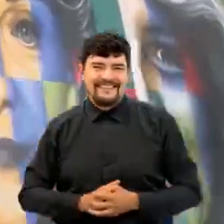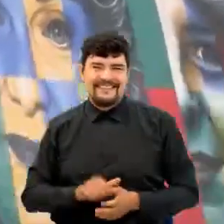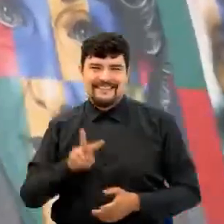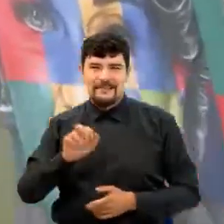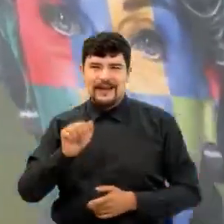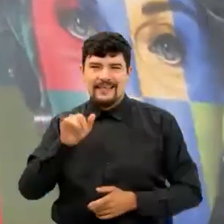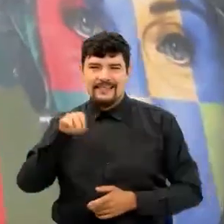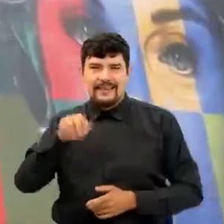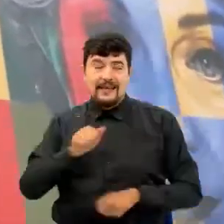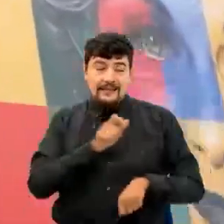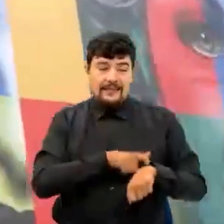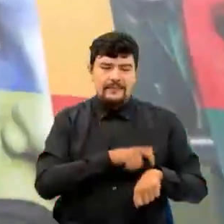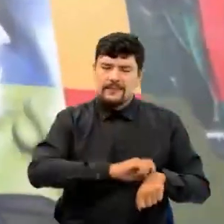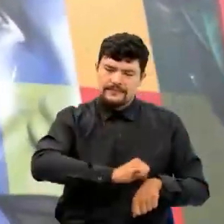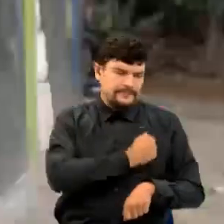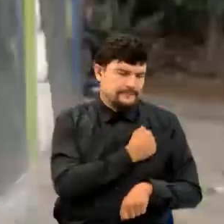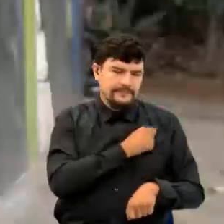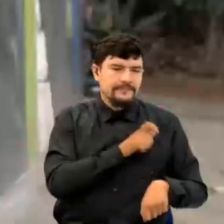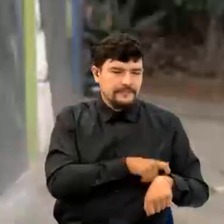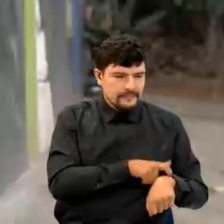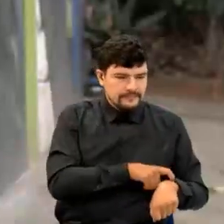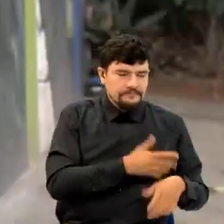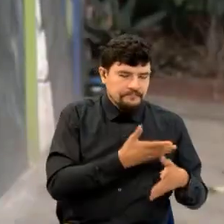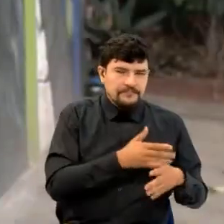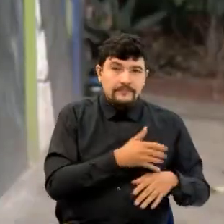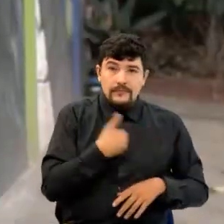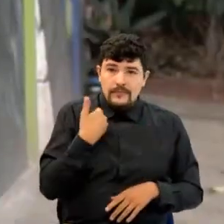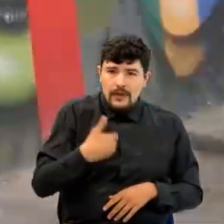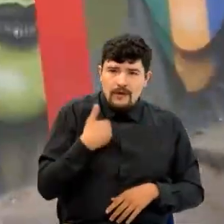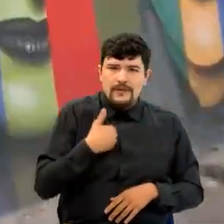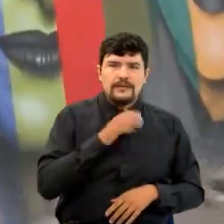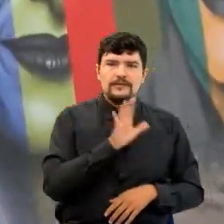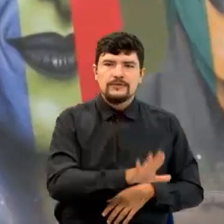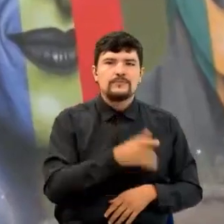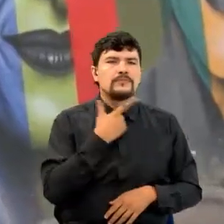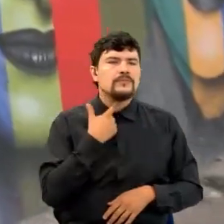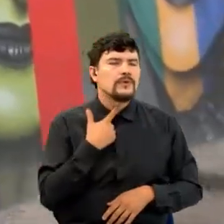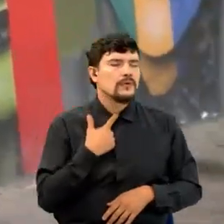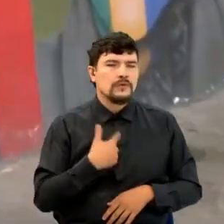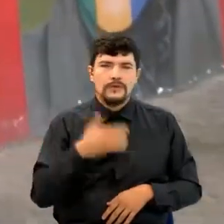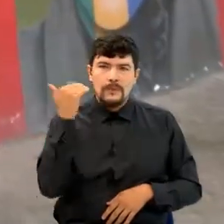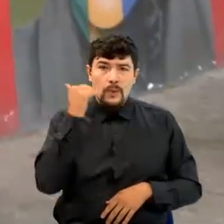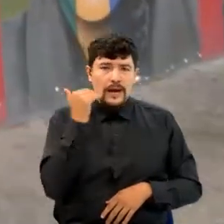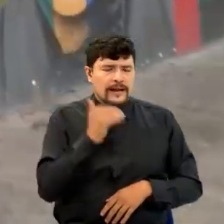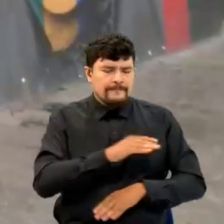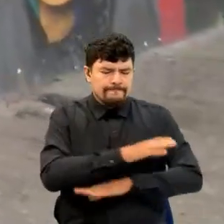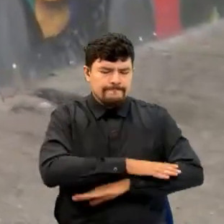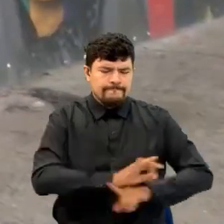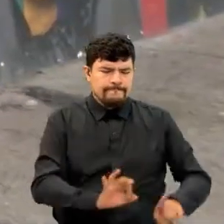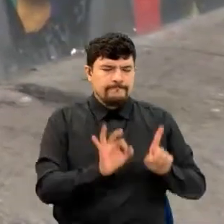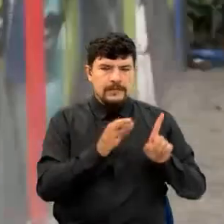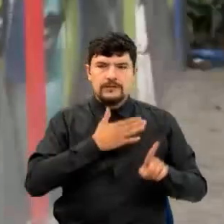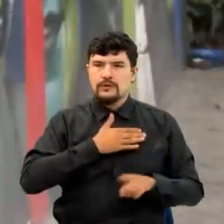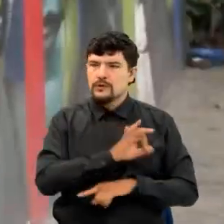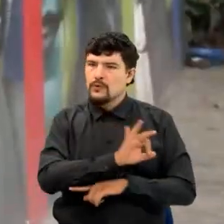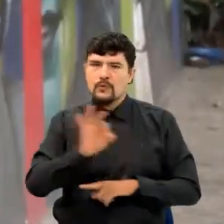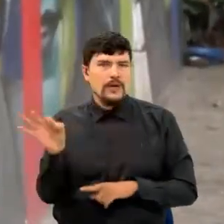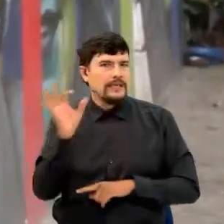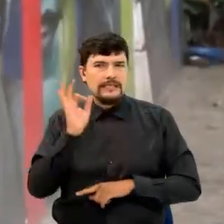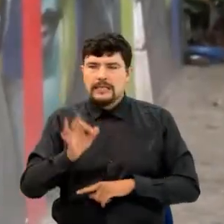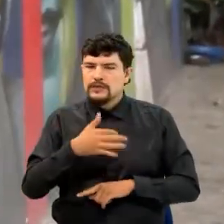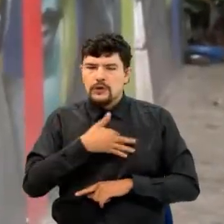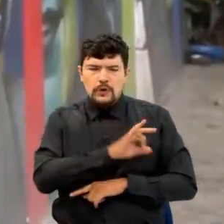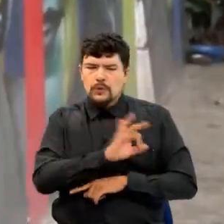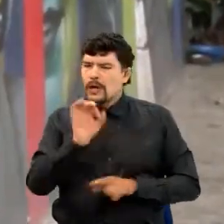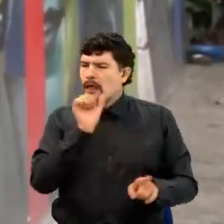Valentina distribuye el tiempo en sus pasiones, siendo desde muy joven una mujer muy disciplinada. Yo nunca he descuidado mis estudios,